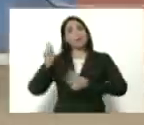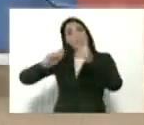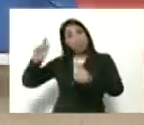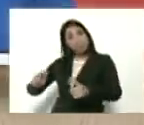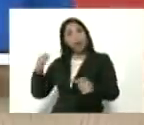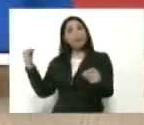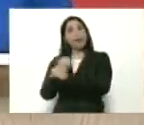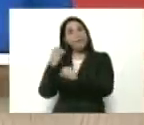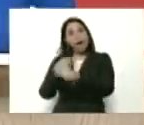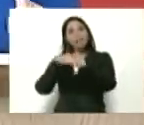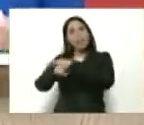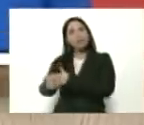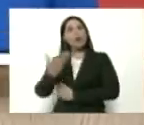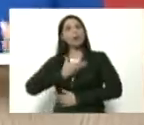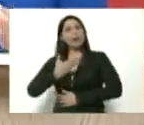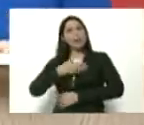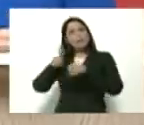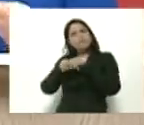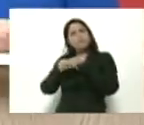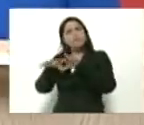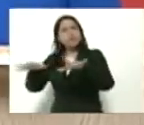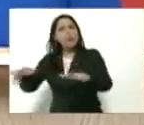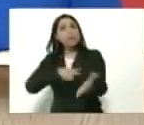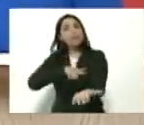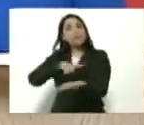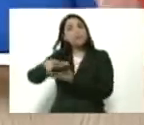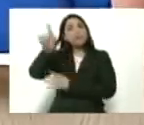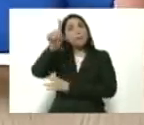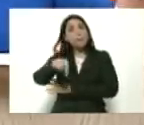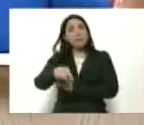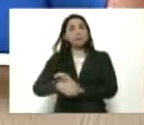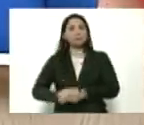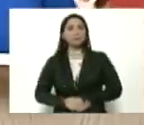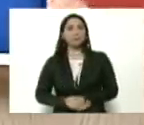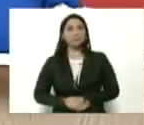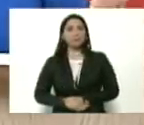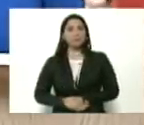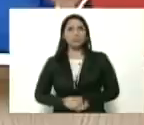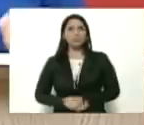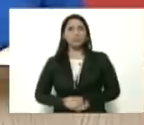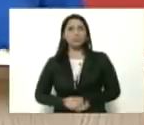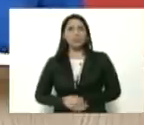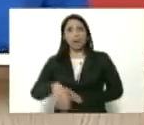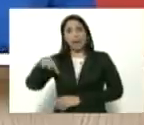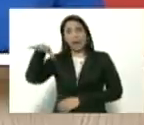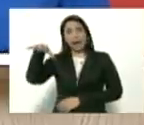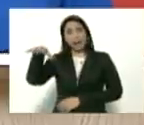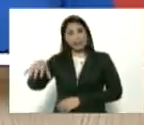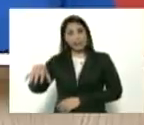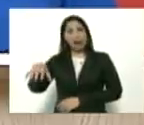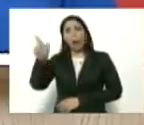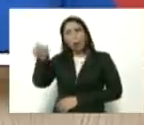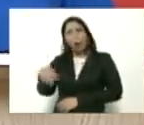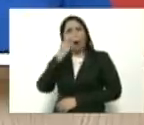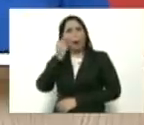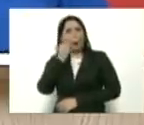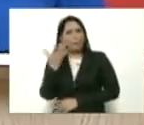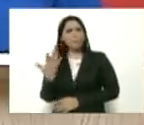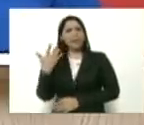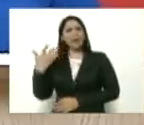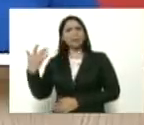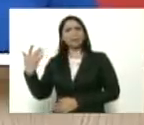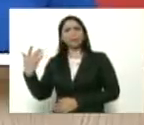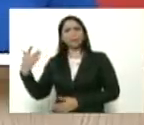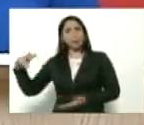salido contagiados, y viajaba además allí el scout que venía a hacer el